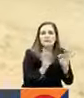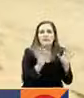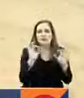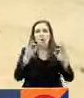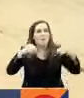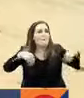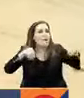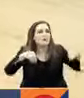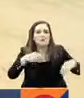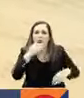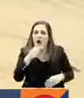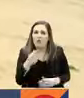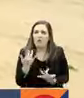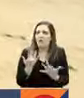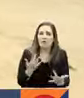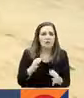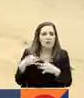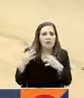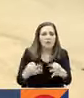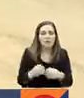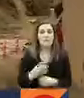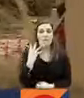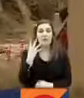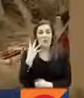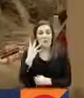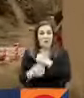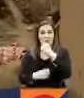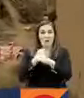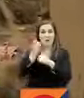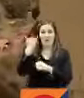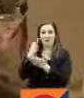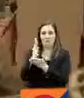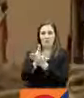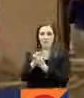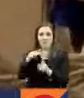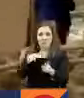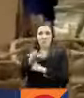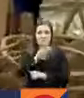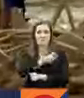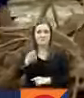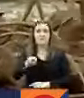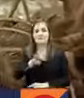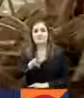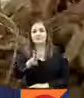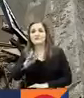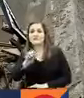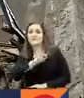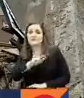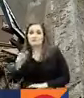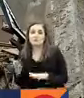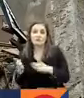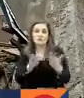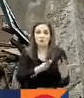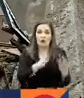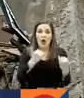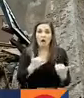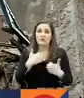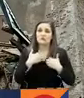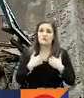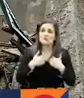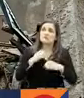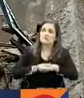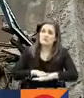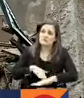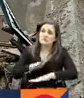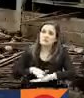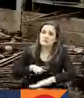A 4 años de la tragedia que enlutó a Colombia con la avalancha en la que perdieron la vida más de 320 personas, los afectados siguen pidiendo al gobierno nacional